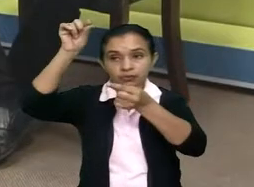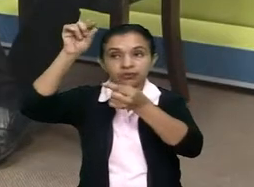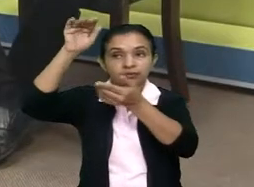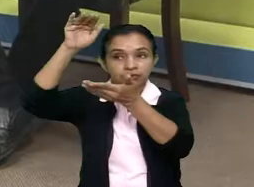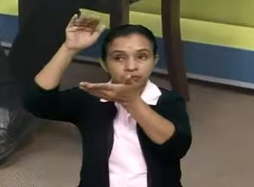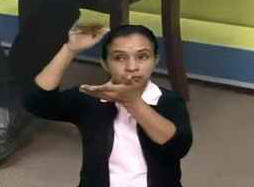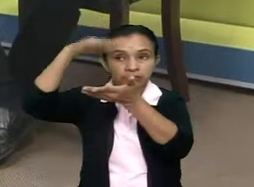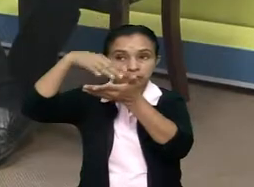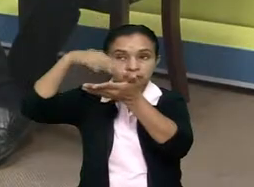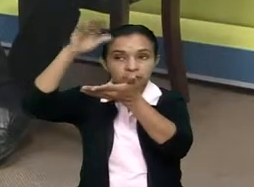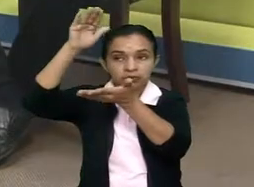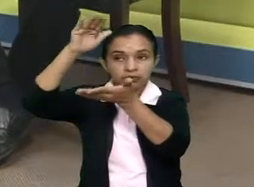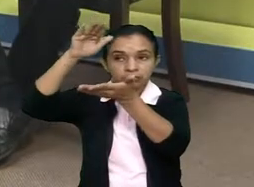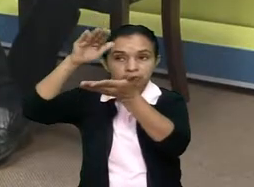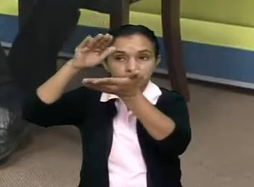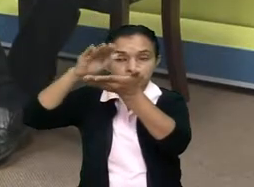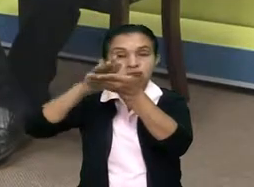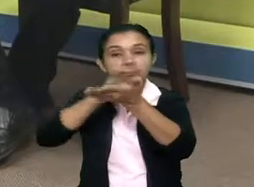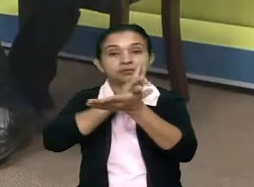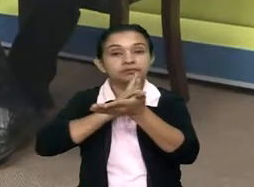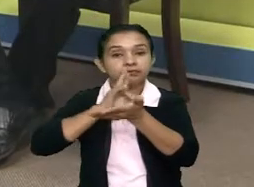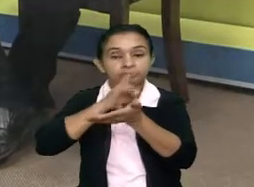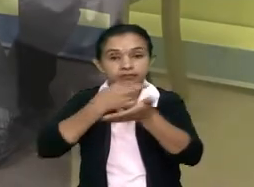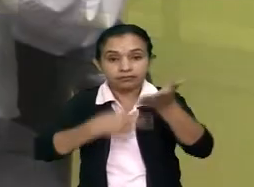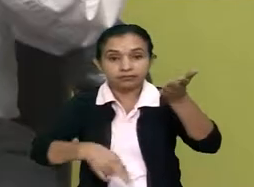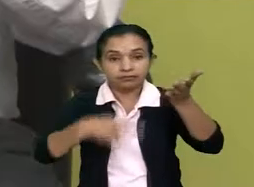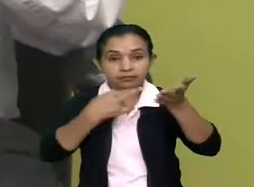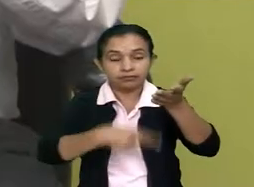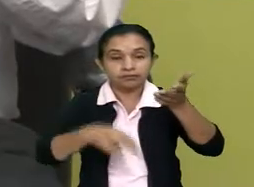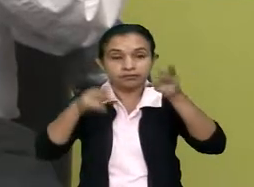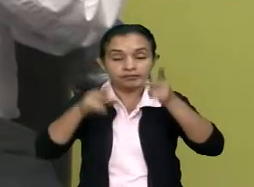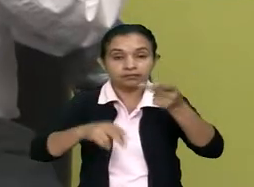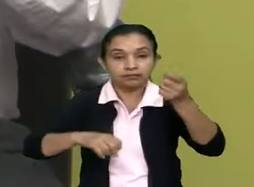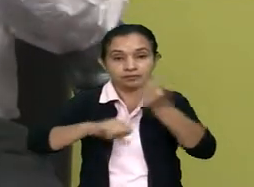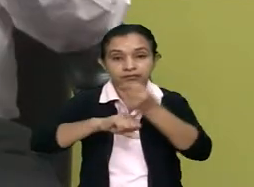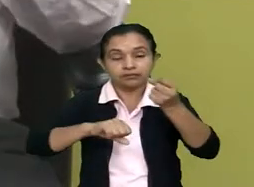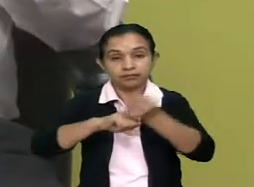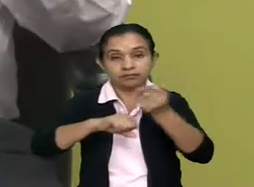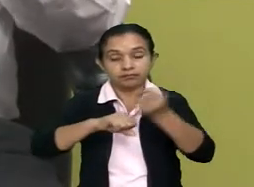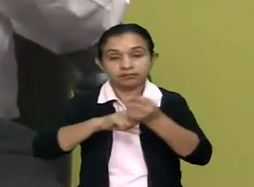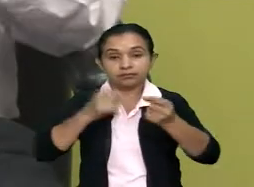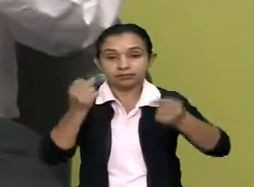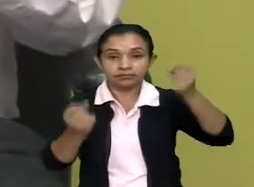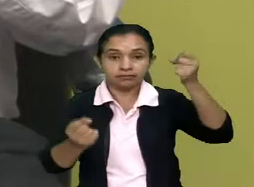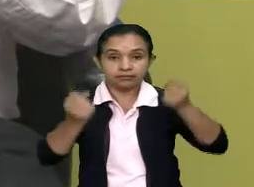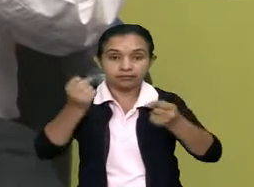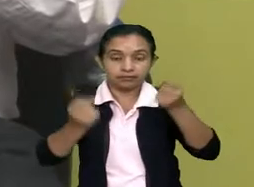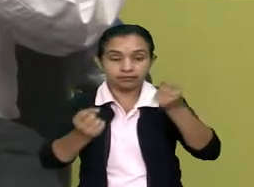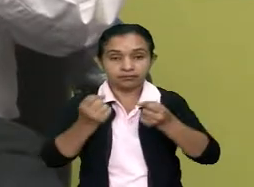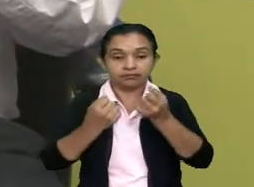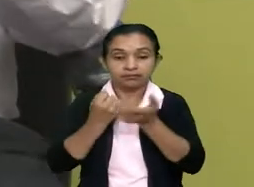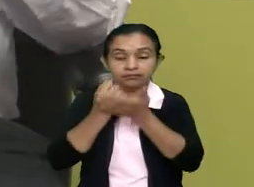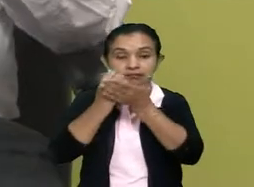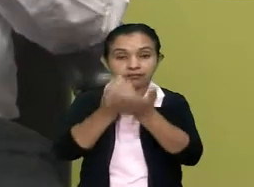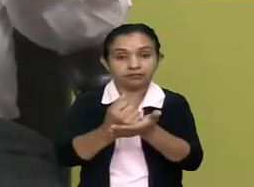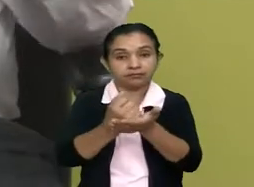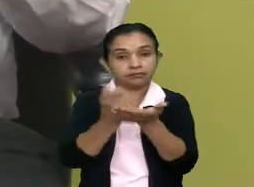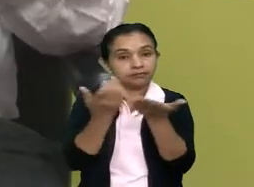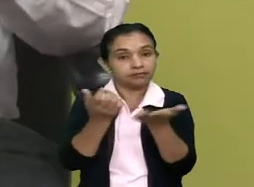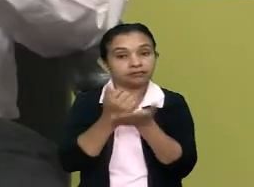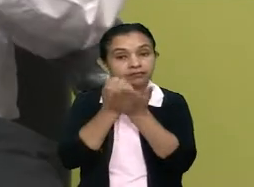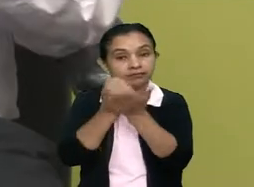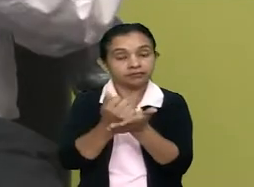y eso requiere pues personal de enfermería personal de apoyo también conductores ayudantes que van a hacer